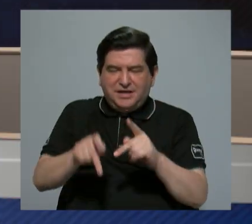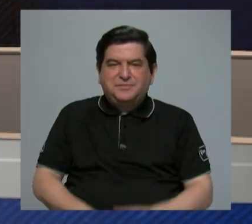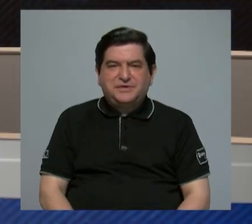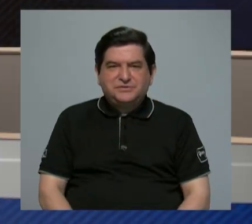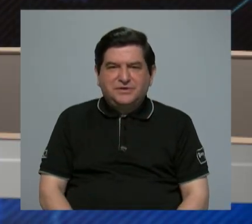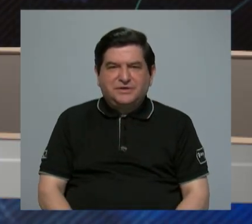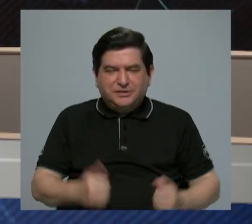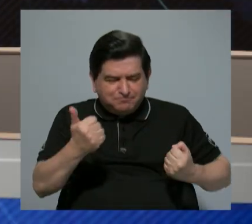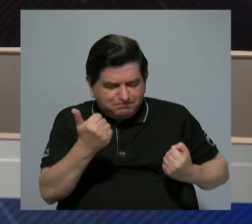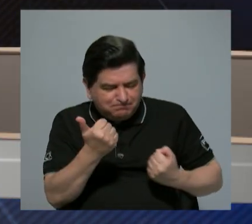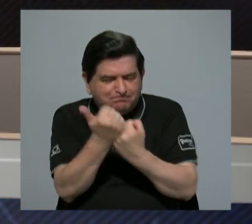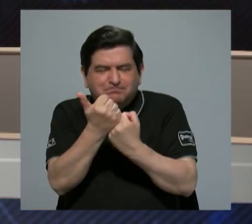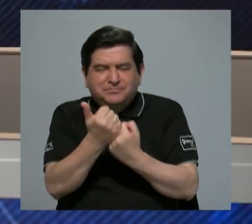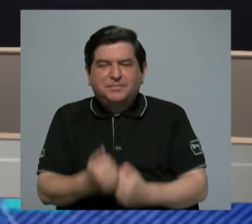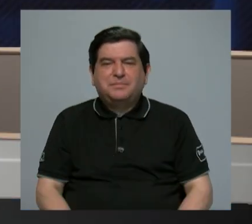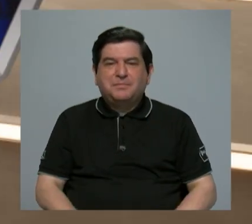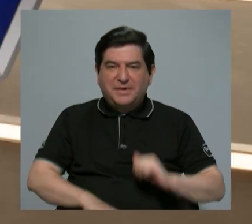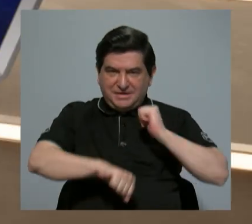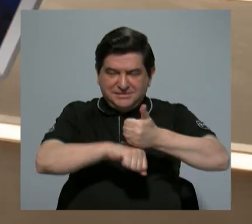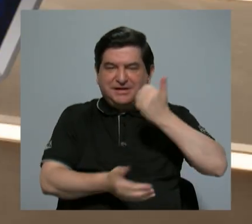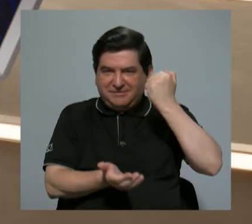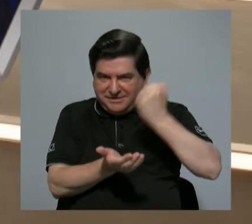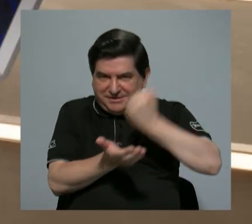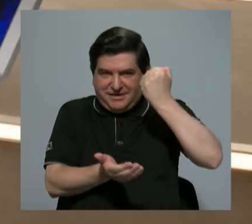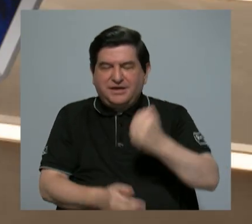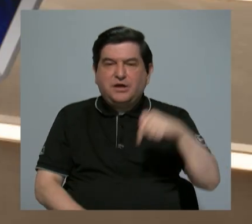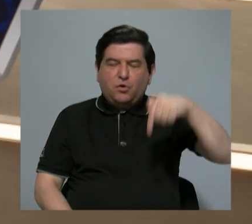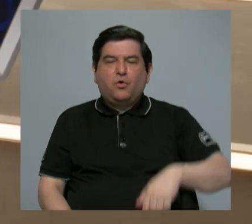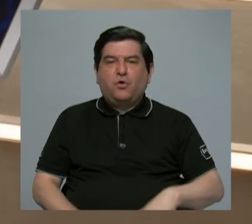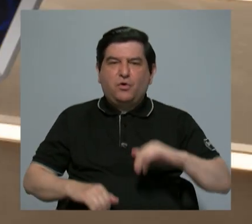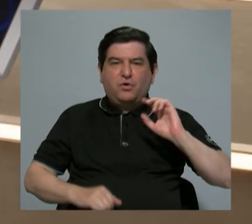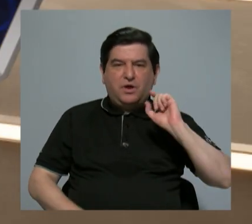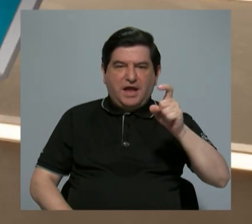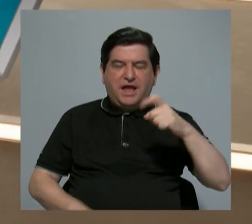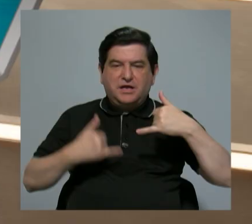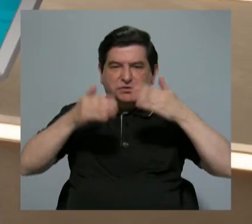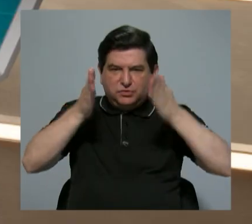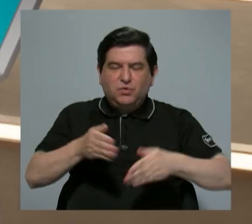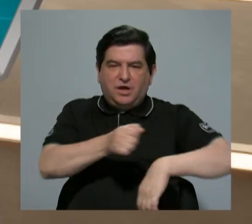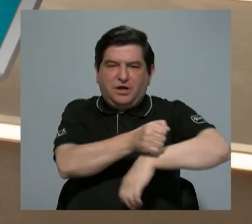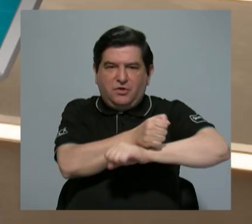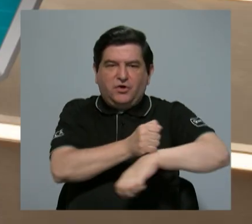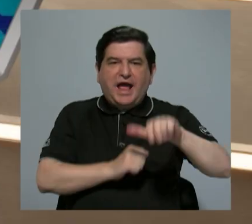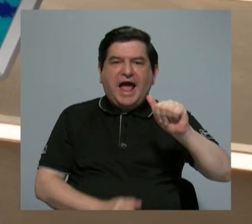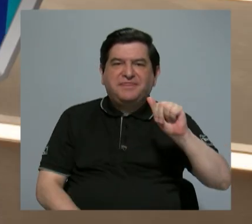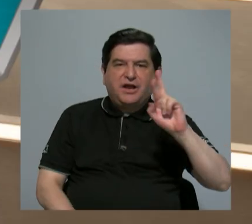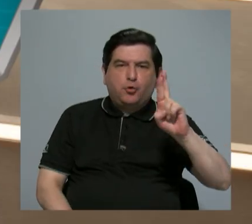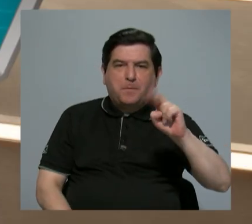les ayudaron a dejar huella. Hoy tenemos al exfutbolista, a Tim Rupert.